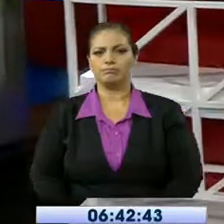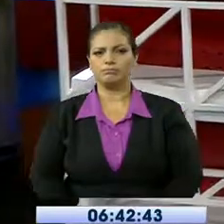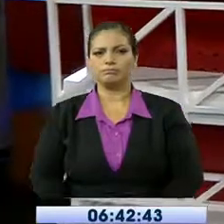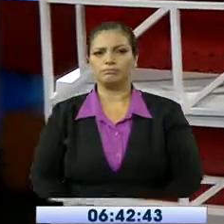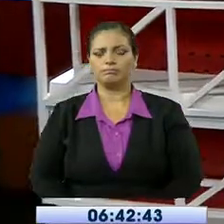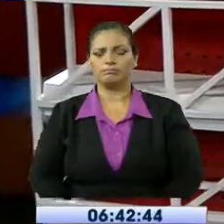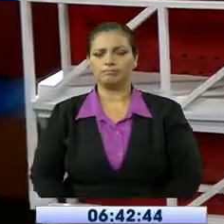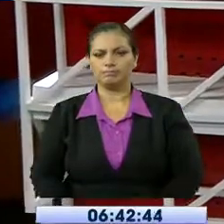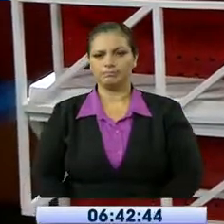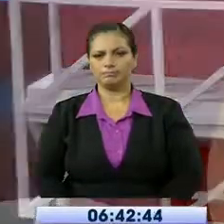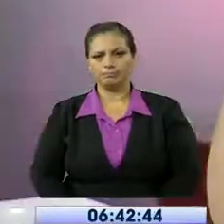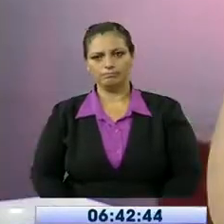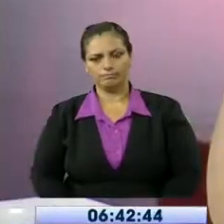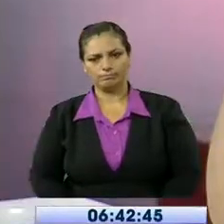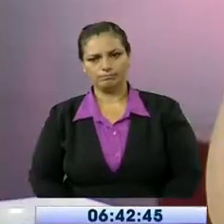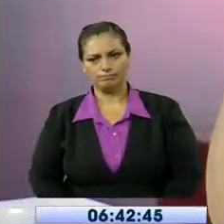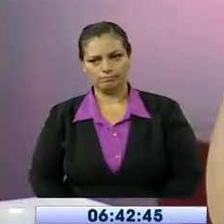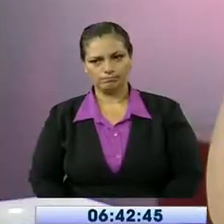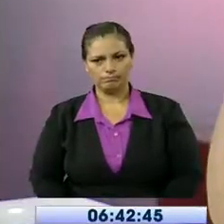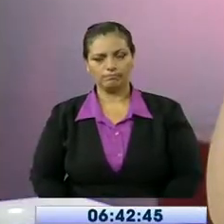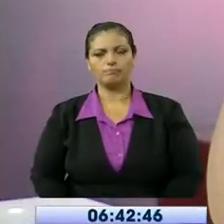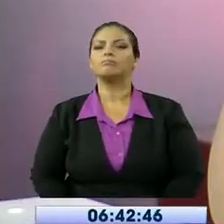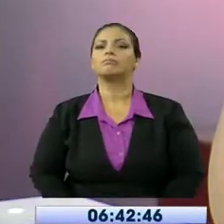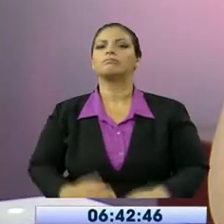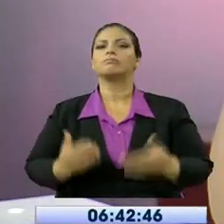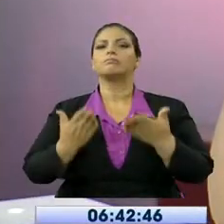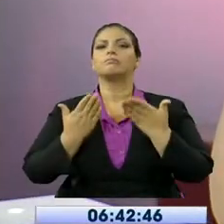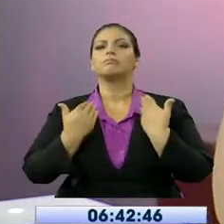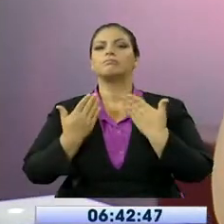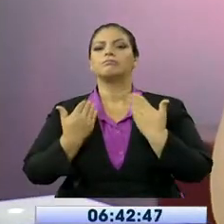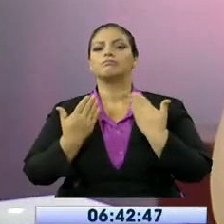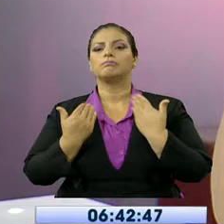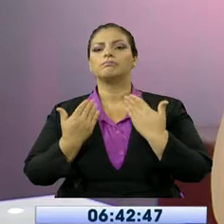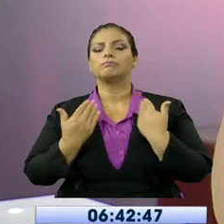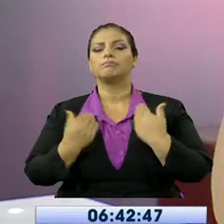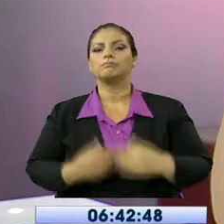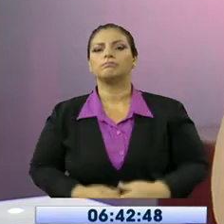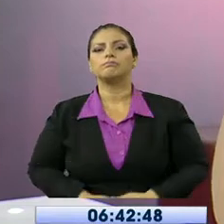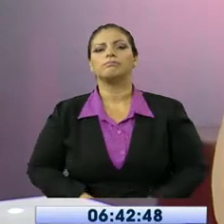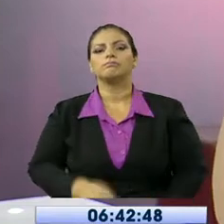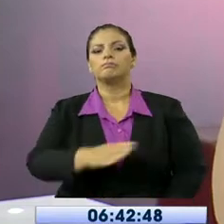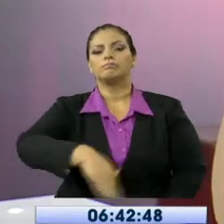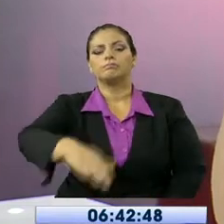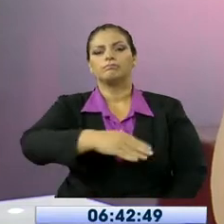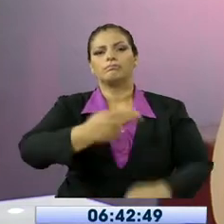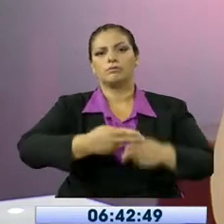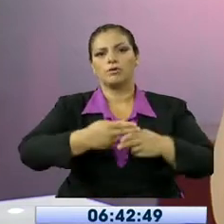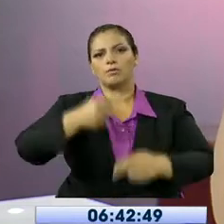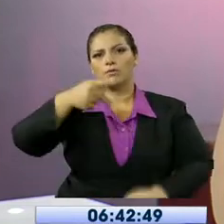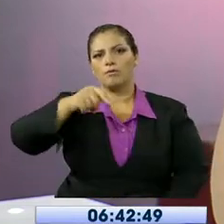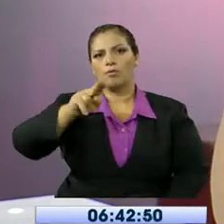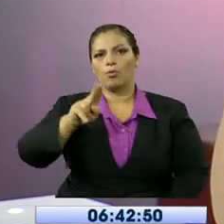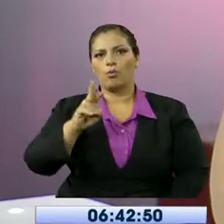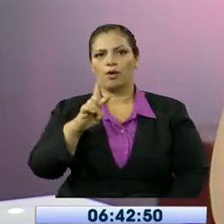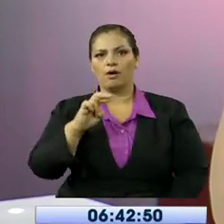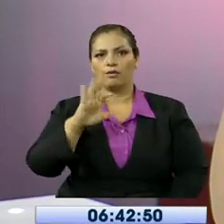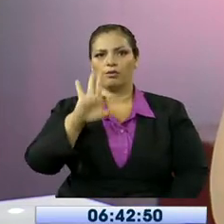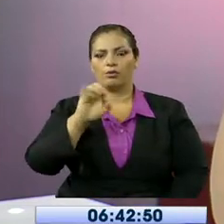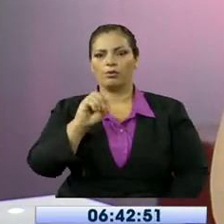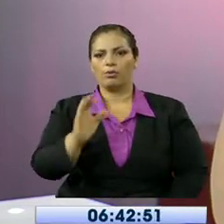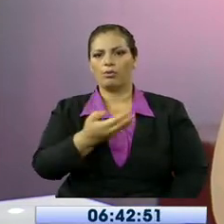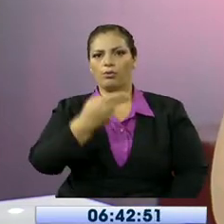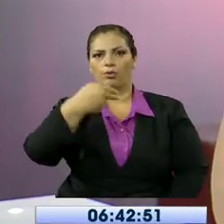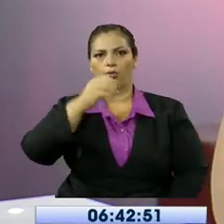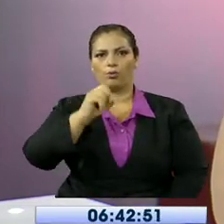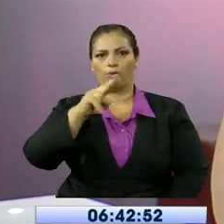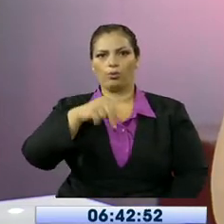Y un hombre fue encontrado sin vida en el balneario de Puerto Hondo, perteneciente al cantón Guayaquil. Según las primeras investigaciones, el sujeto se